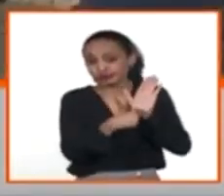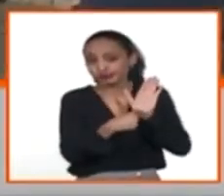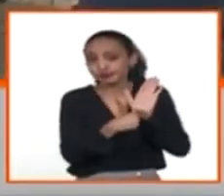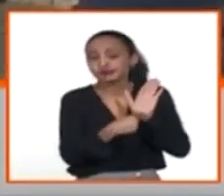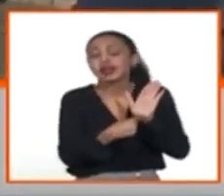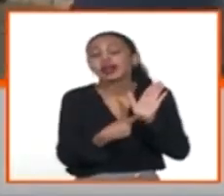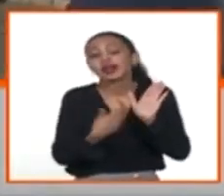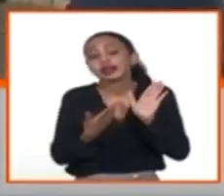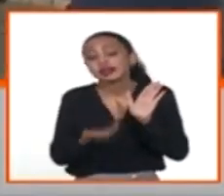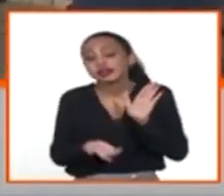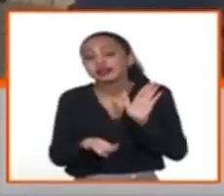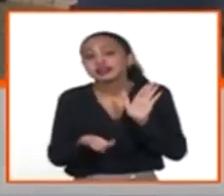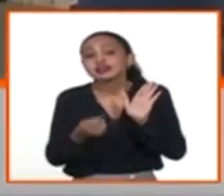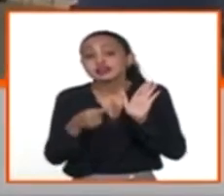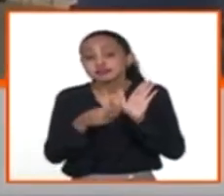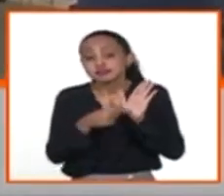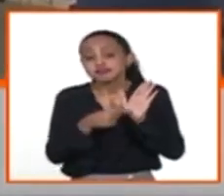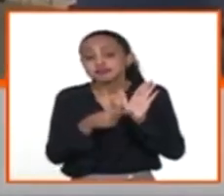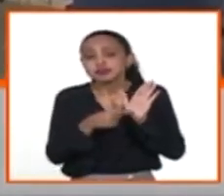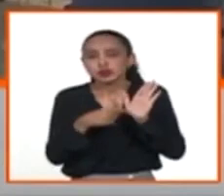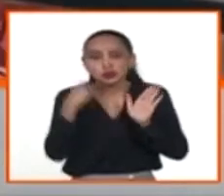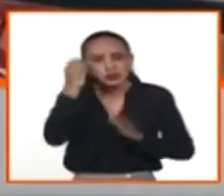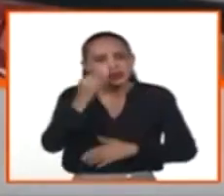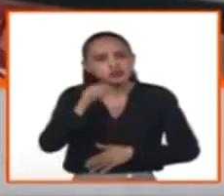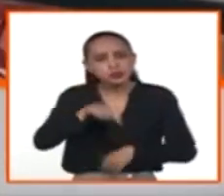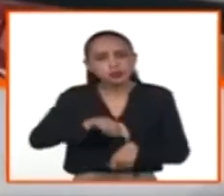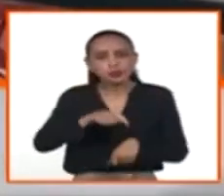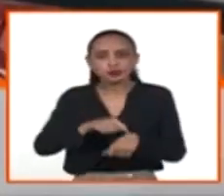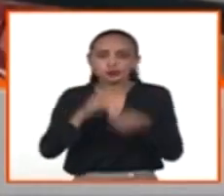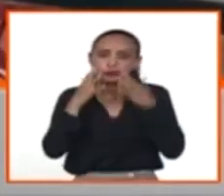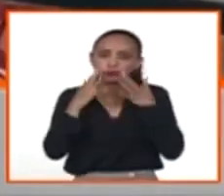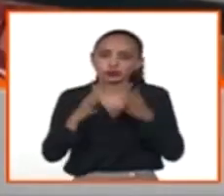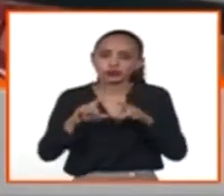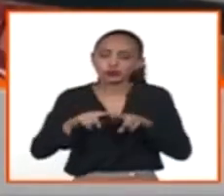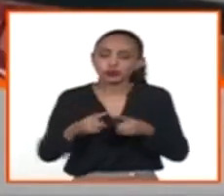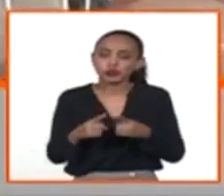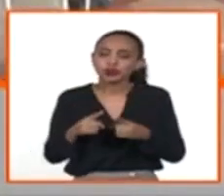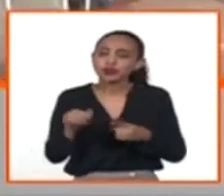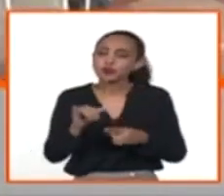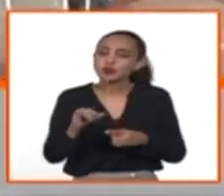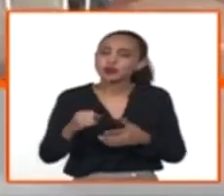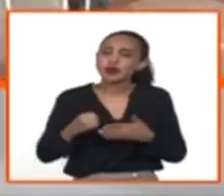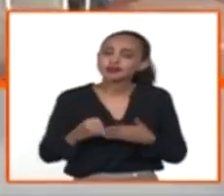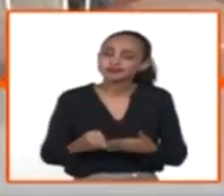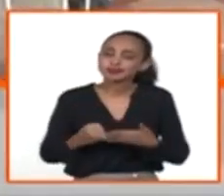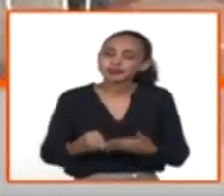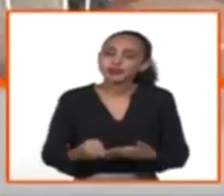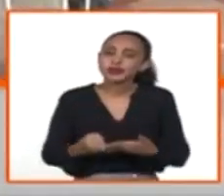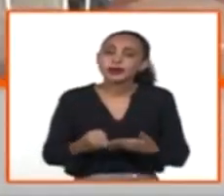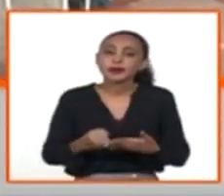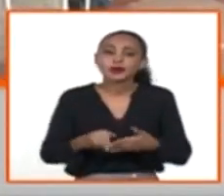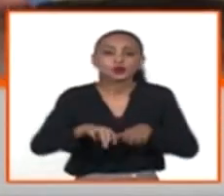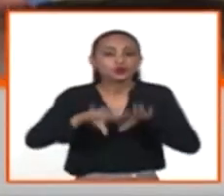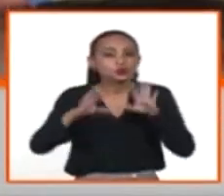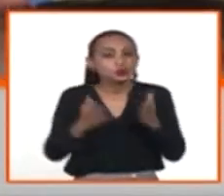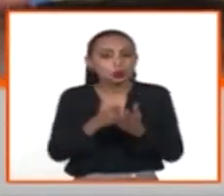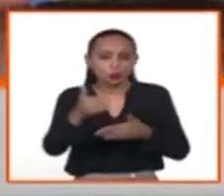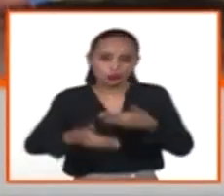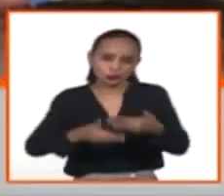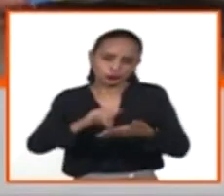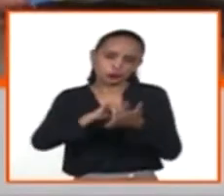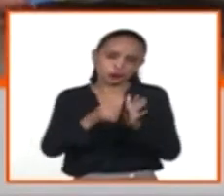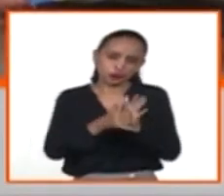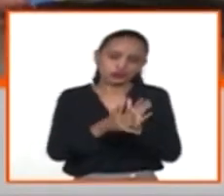y bueno, fue un momento bien interesante que contribuyó también a enriquecer todo este proyecto. Riveto,